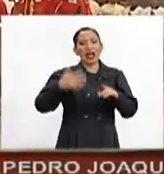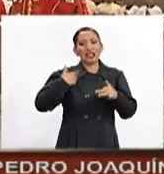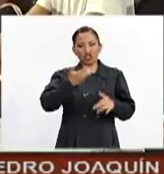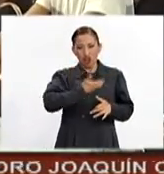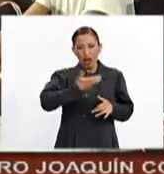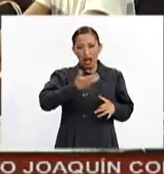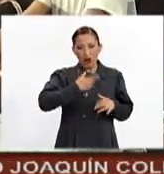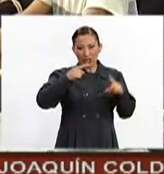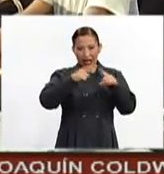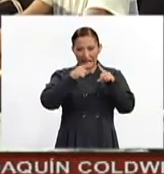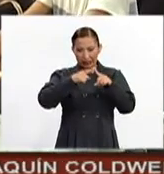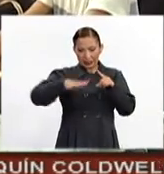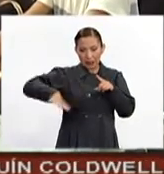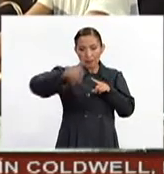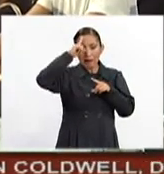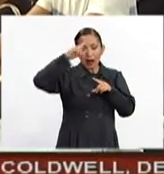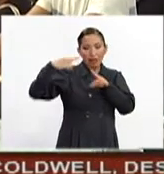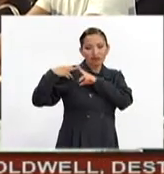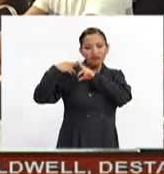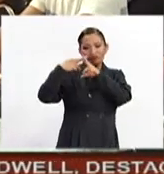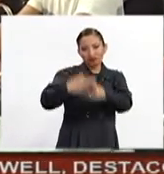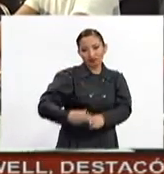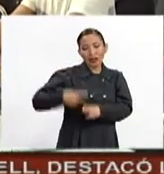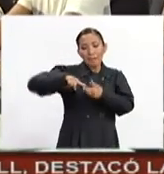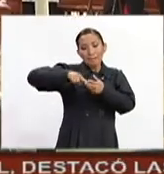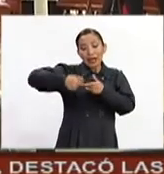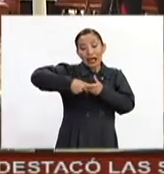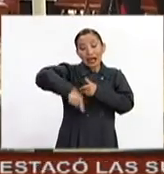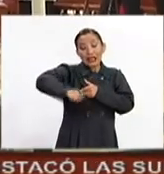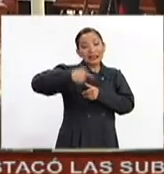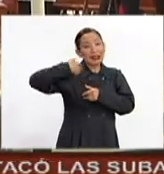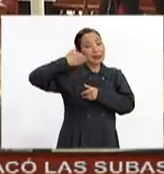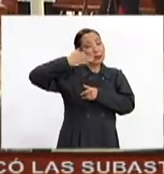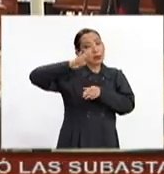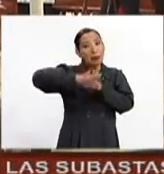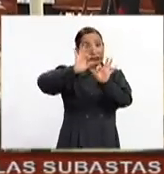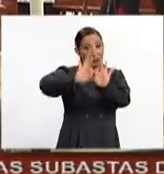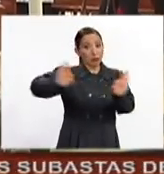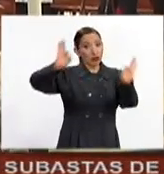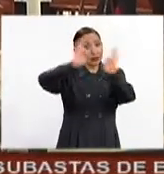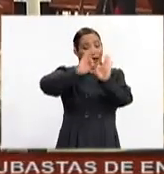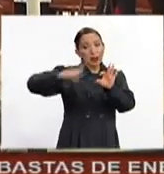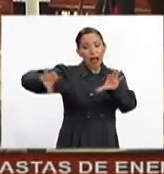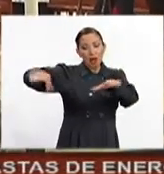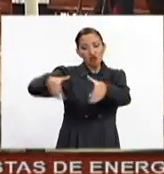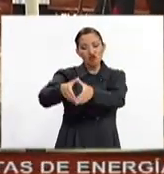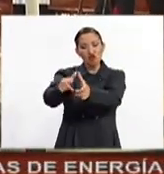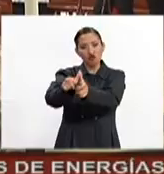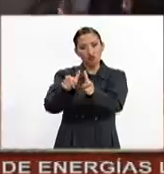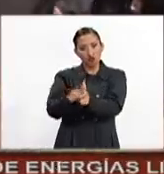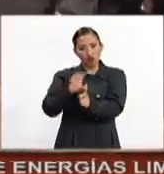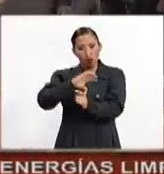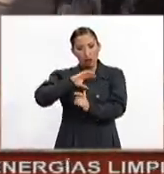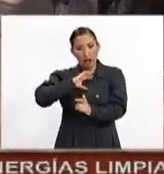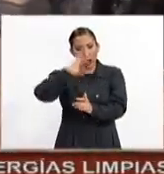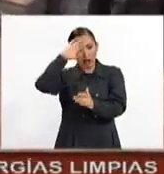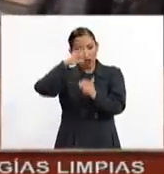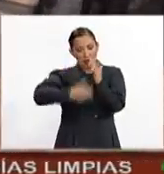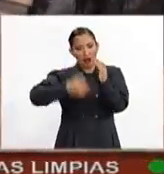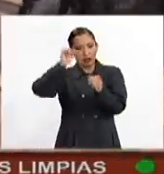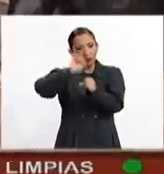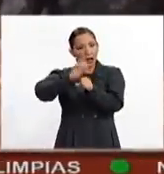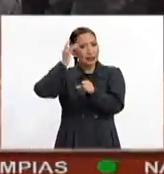Catedral Metropolitana para conmemorar el evento que da inicio a una de las épocas más importantes para la comunidad católica, la Semana